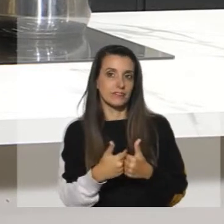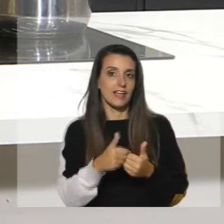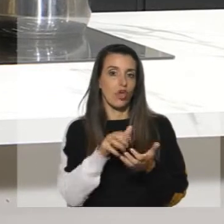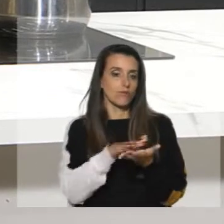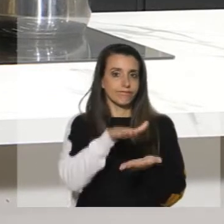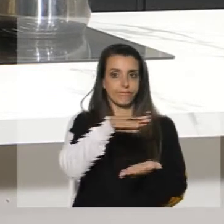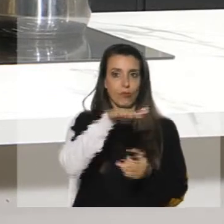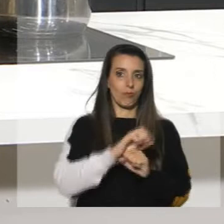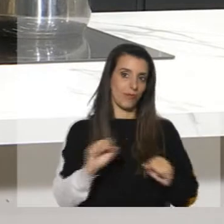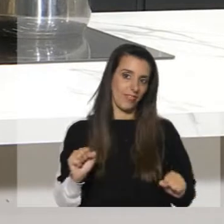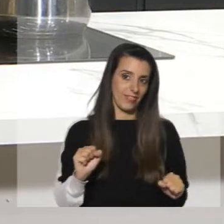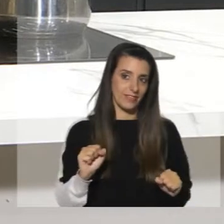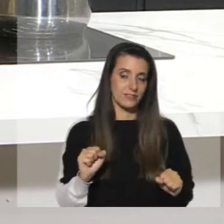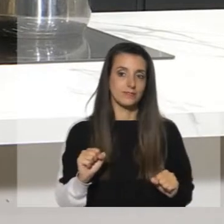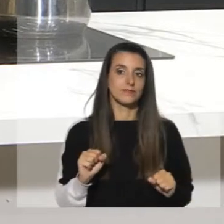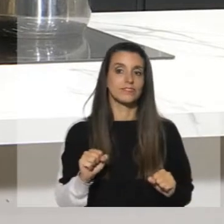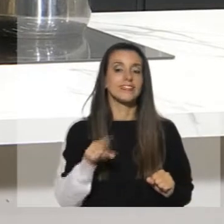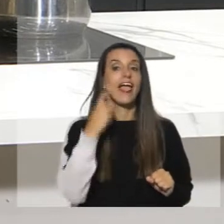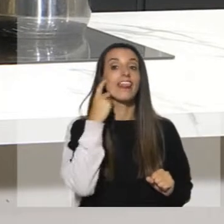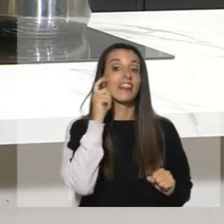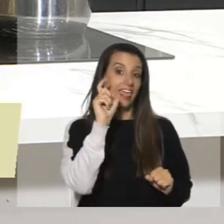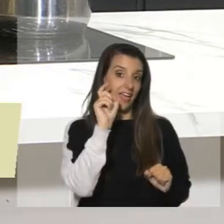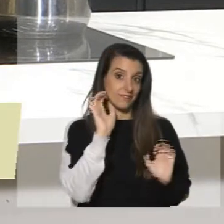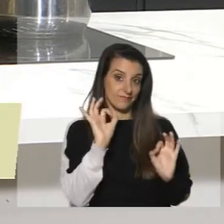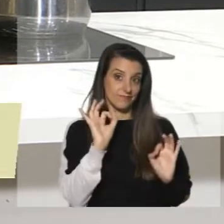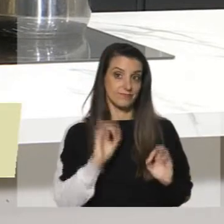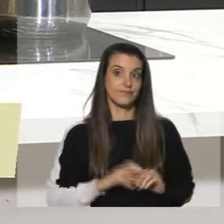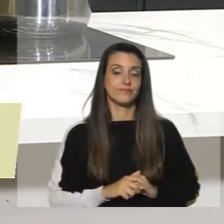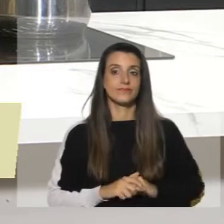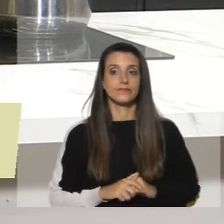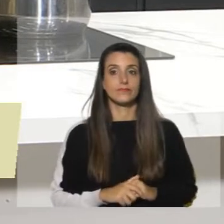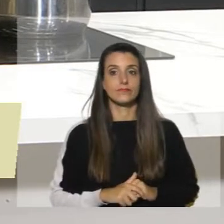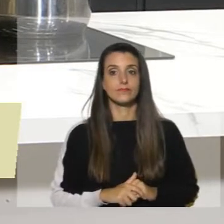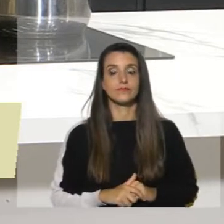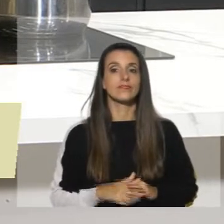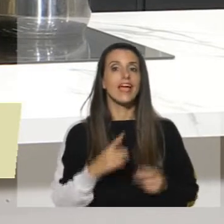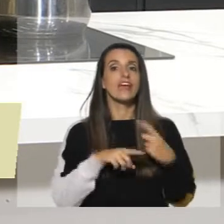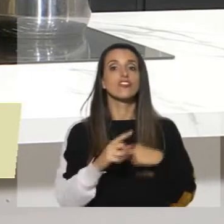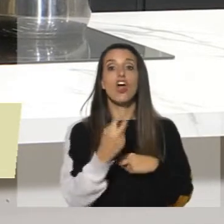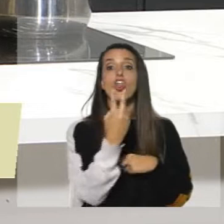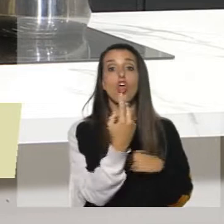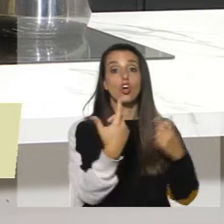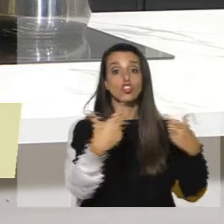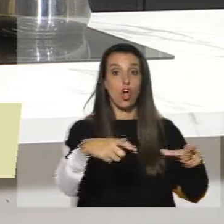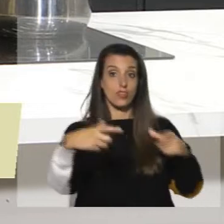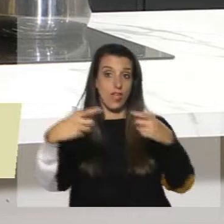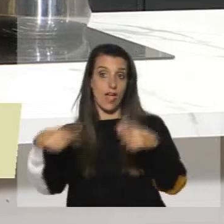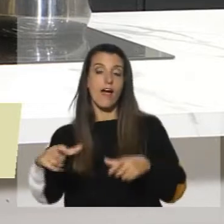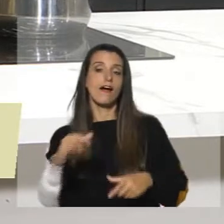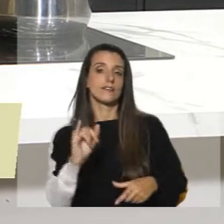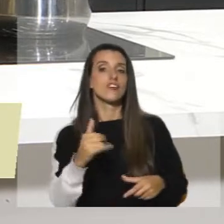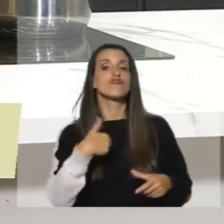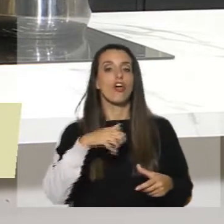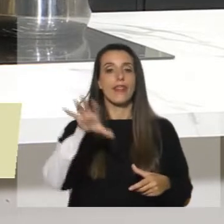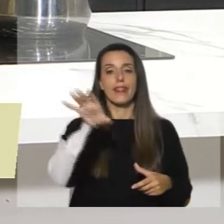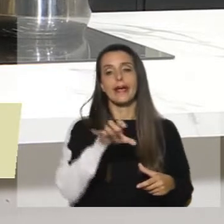este tamaño. Perfecto. Esa es la idea, que tengan la cantidad exacta. O sea que vamos a hacer 2 de estas, digamos. Exactamente. Yo acá en el programa traje